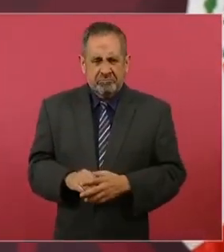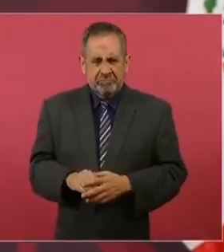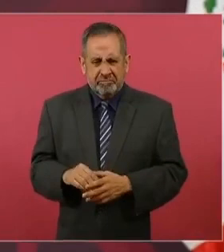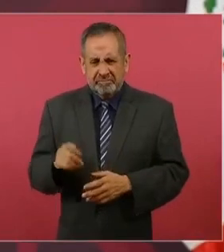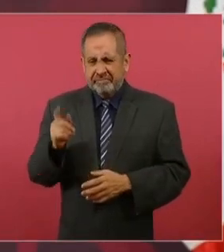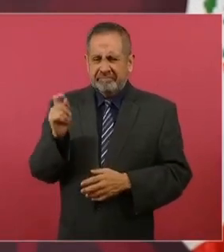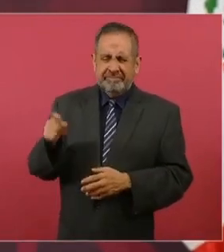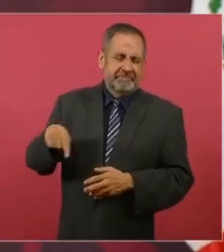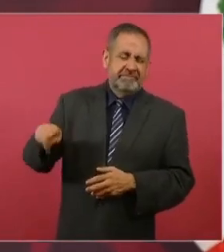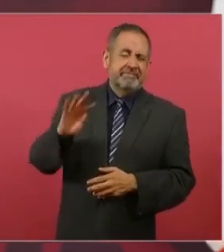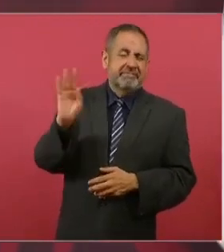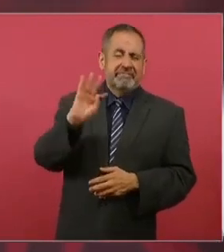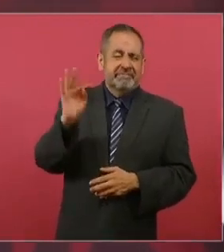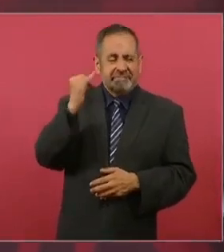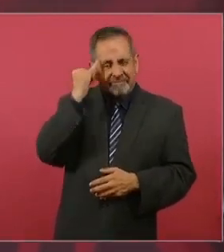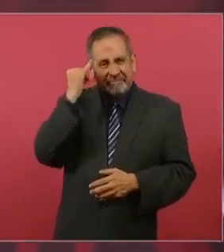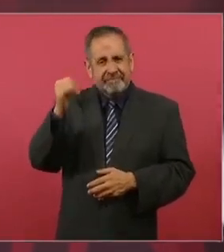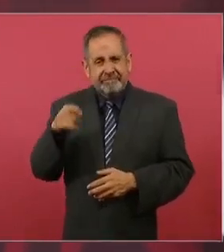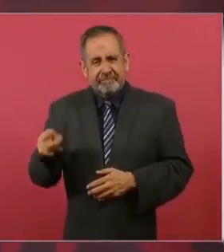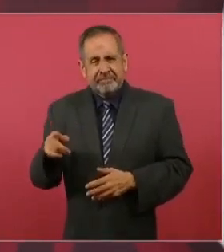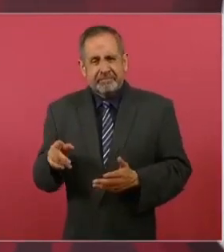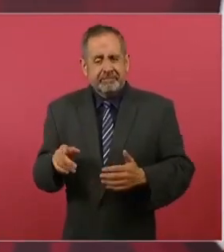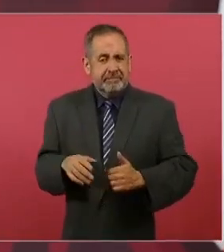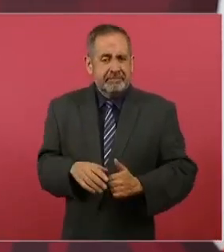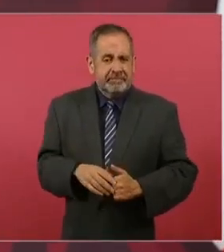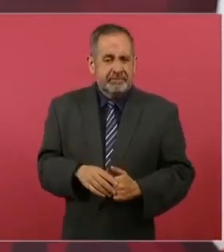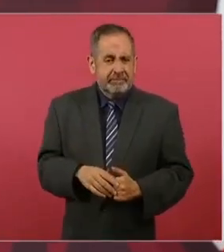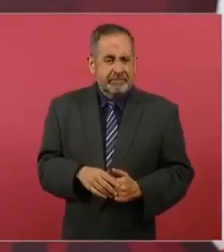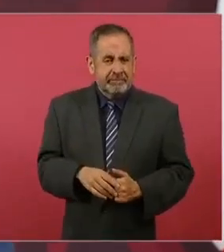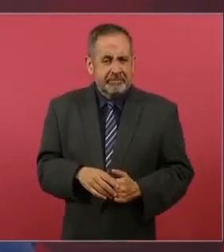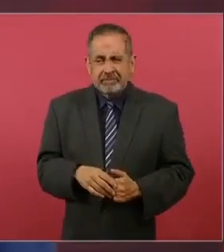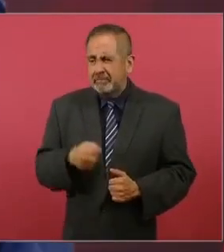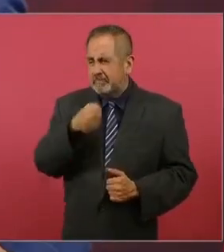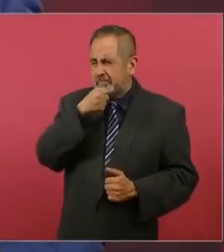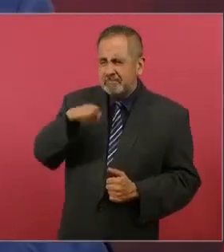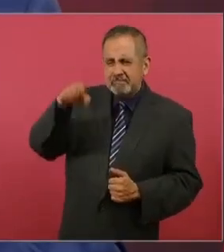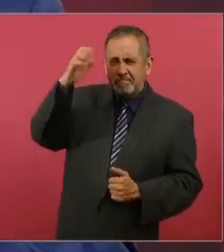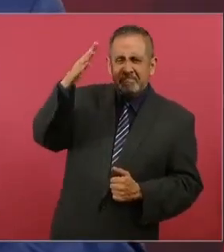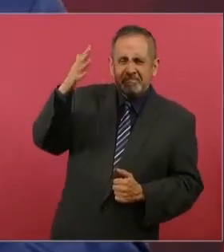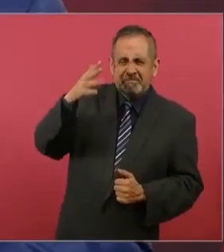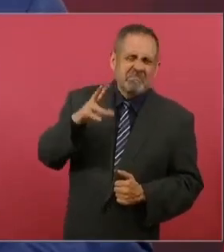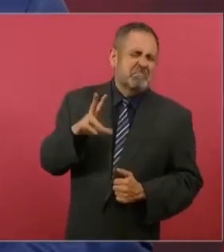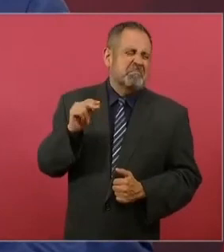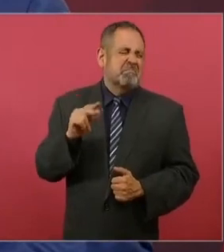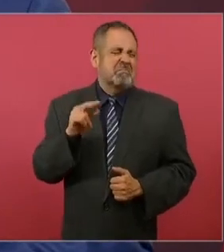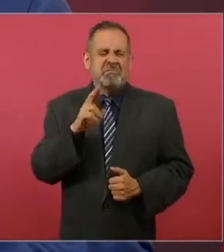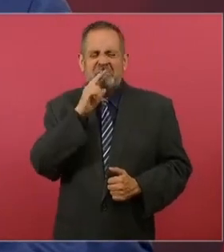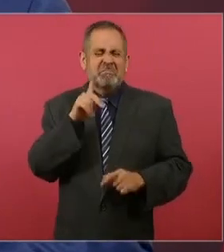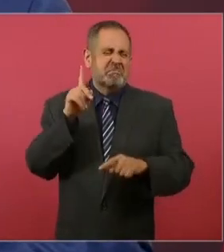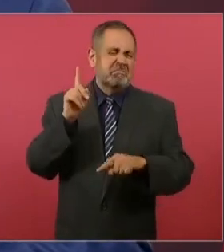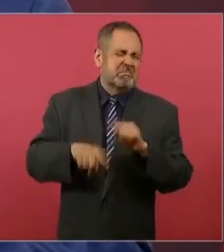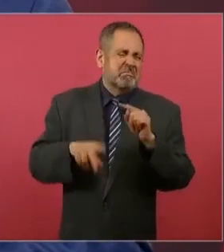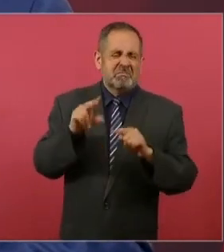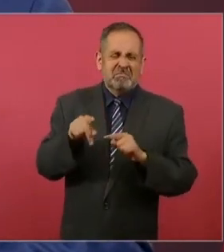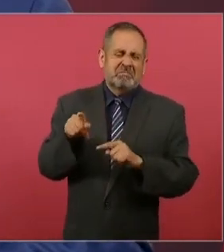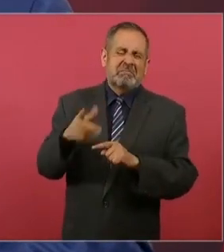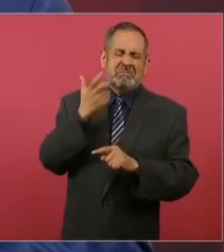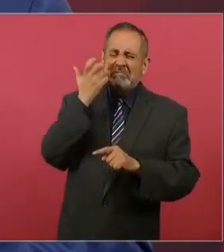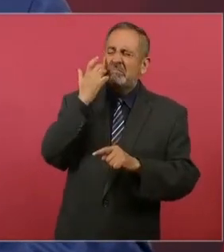eso de apoyar a los adultos mayores es populismo.